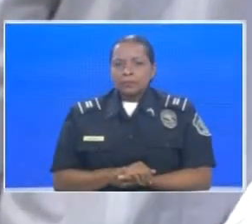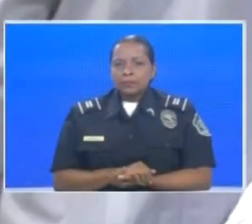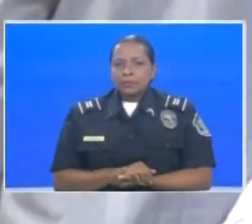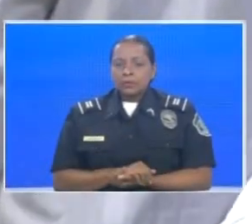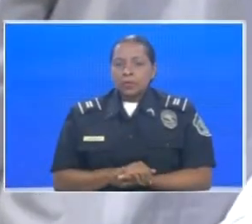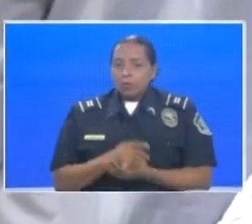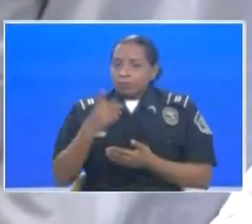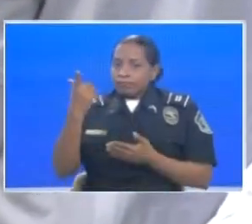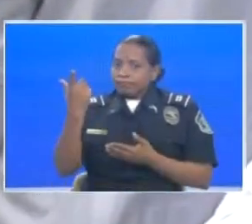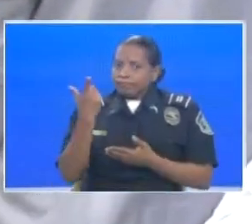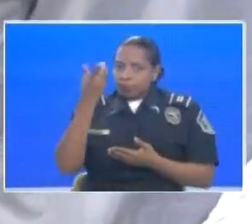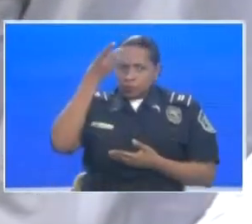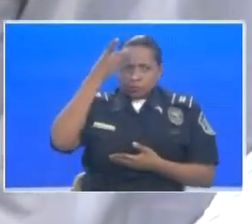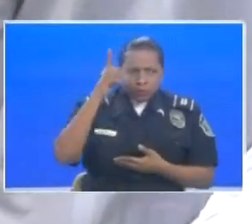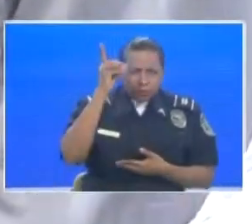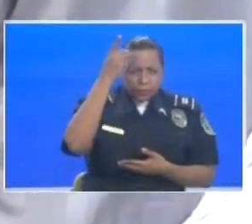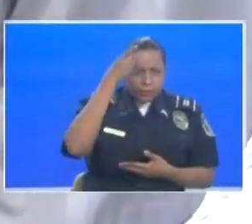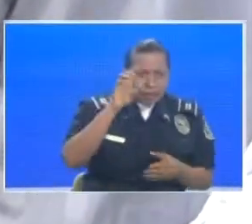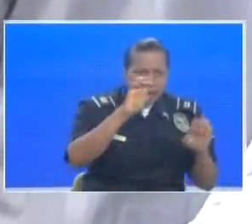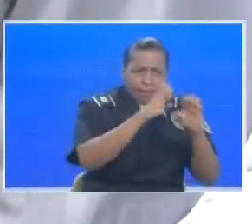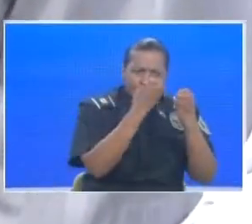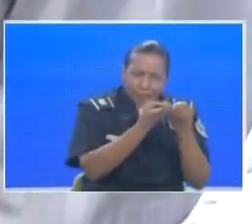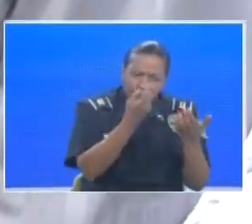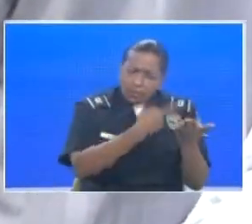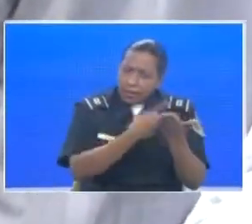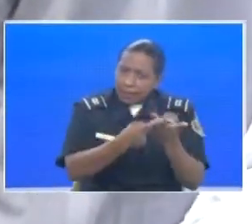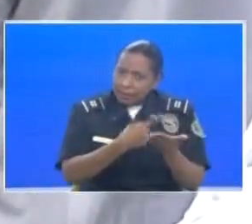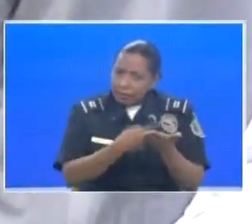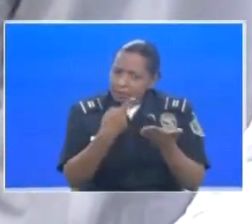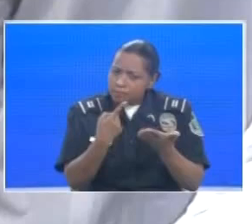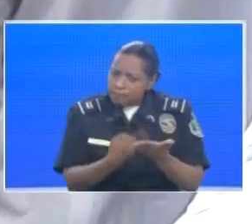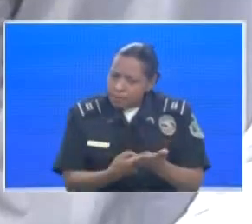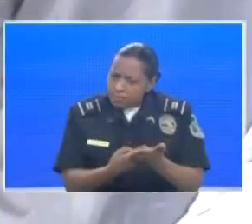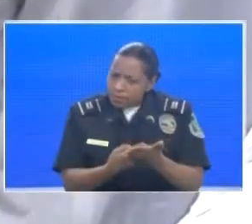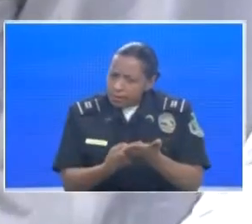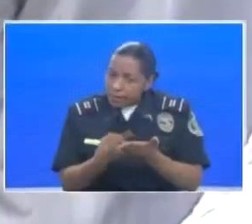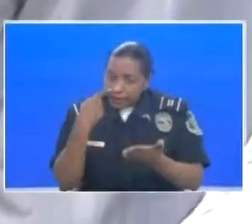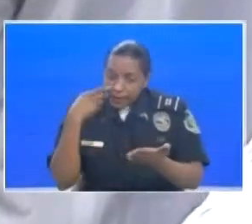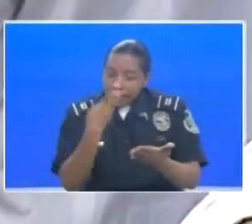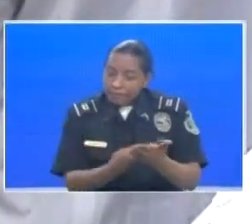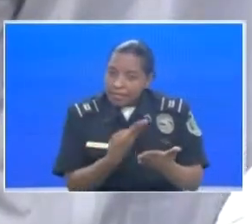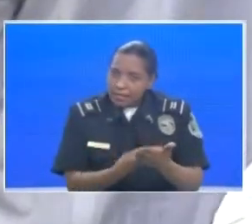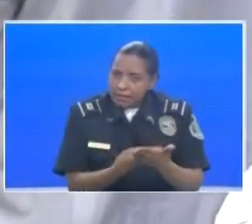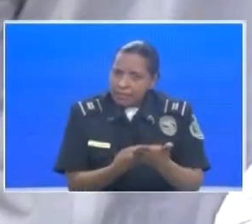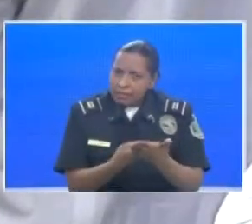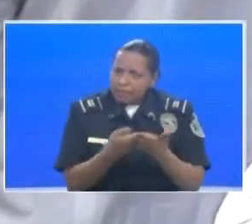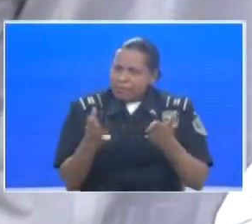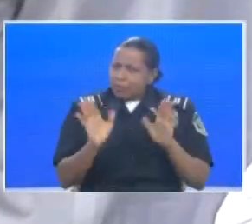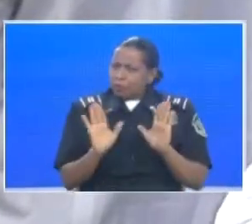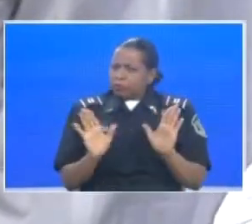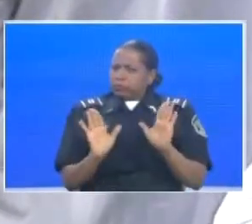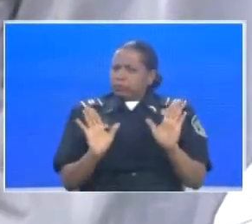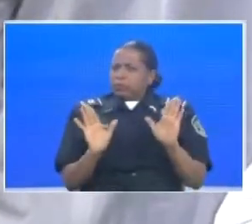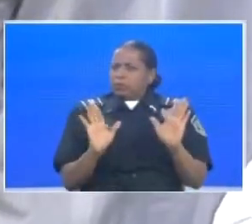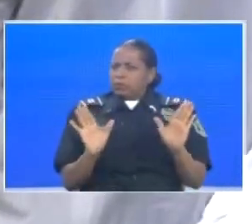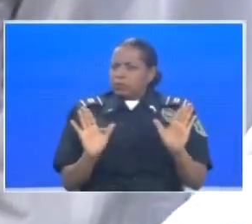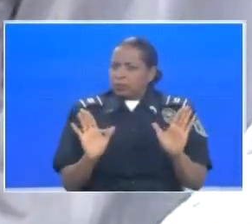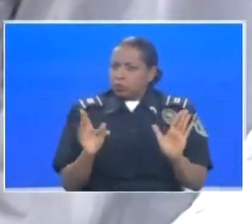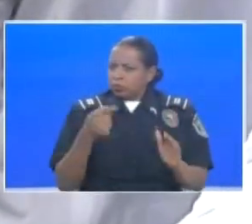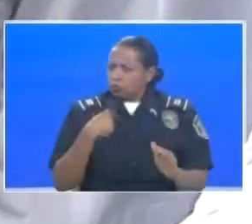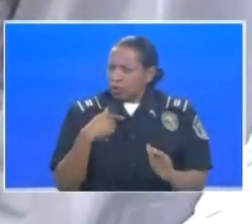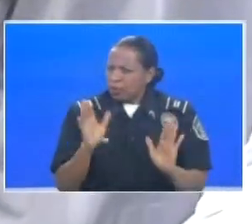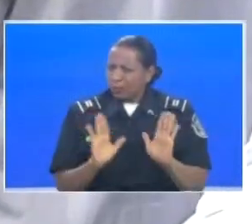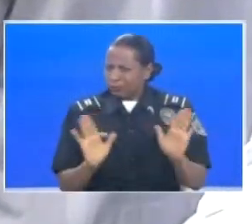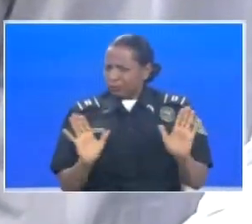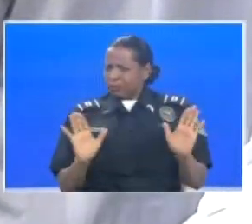son tomadas en base a evidencia, no capricho. Aquí nosotros no estamos para